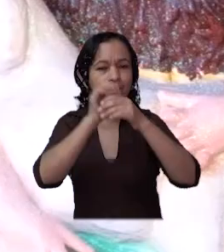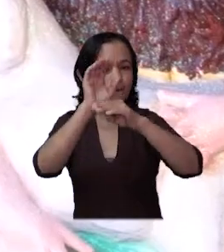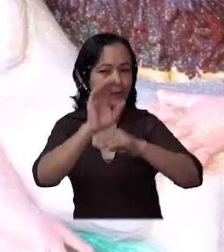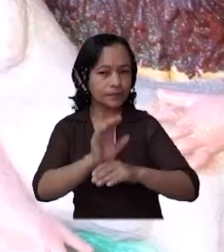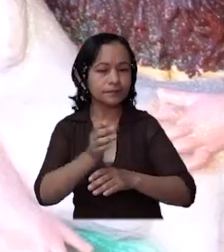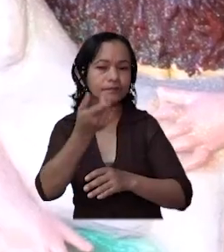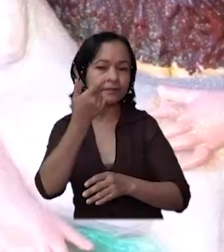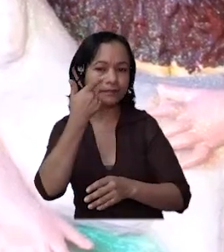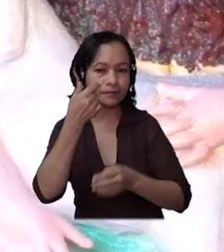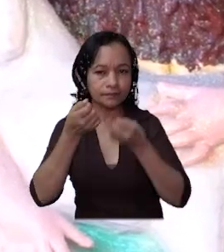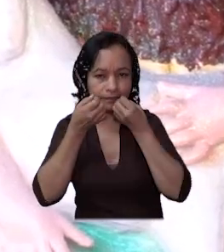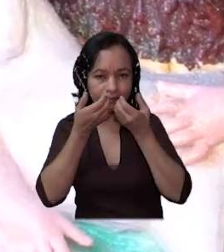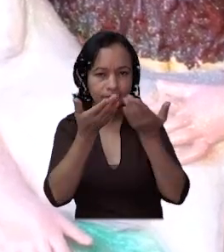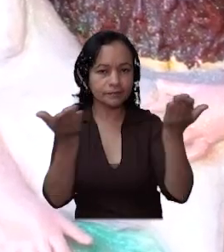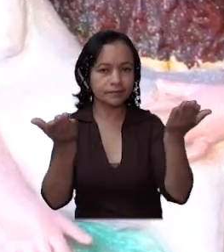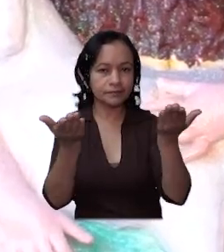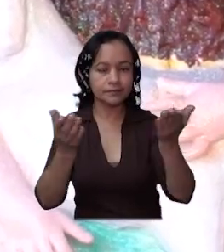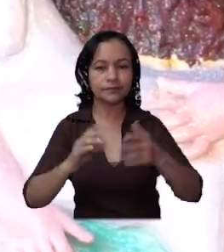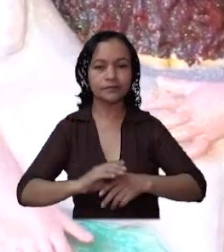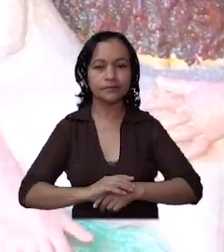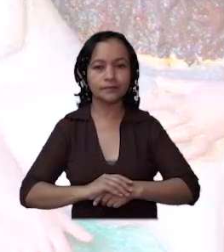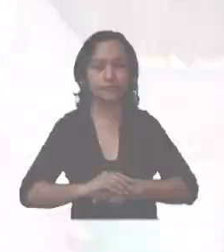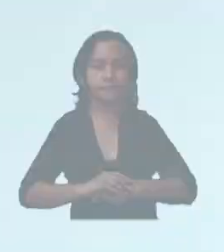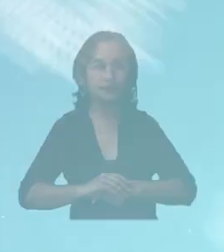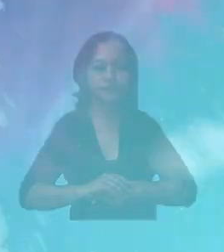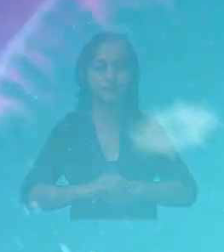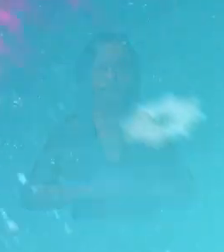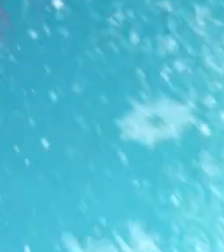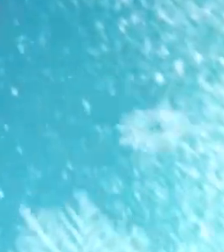y tradición? Veámoslo en el siguiente reportaje.